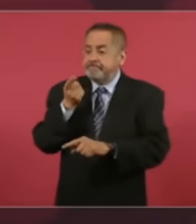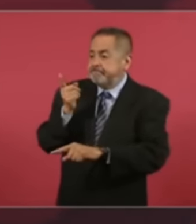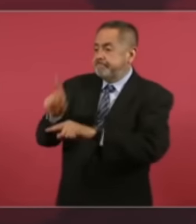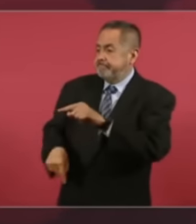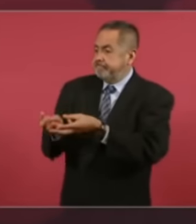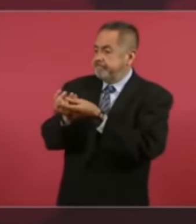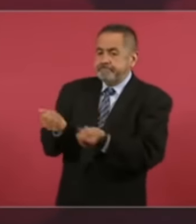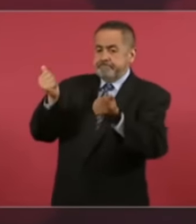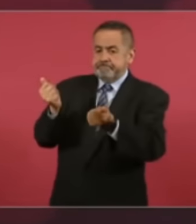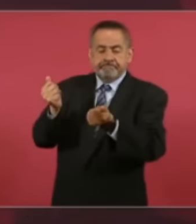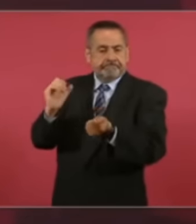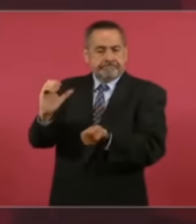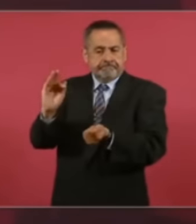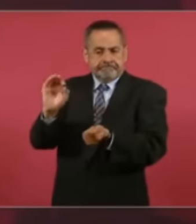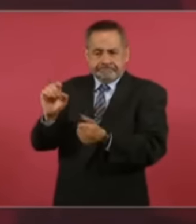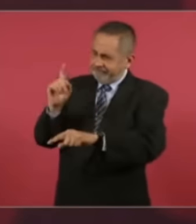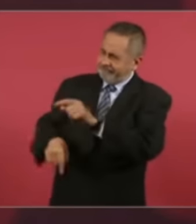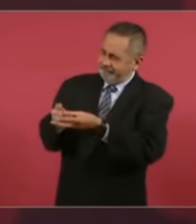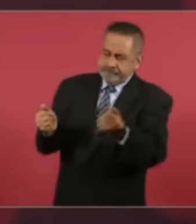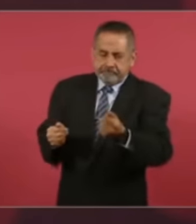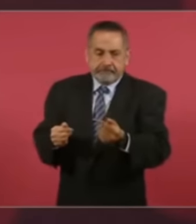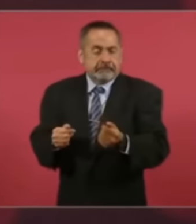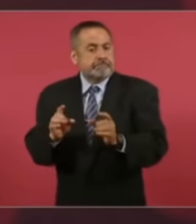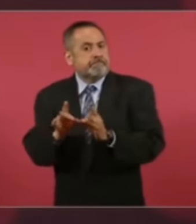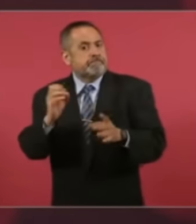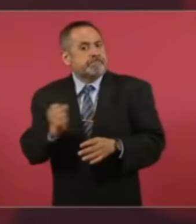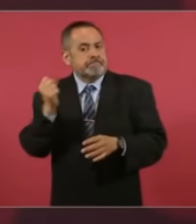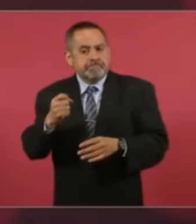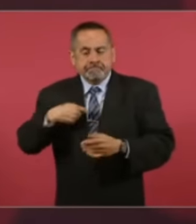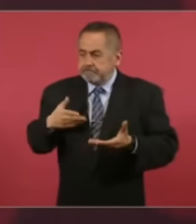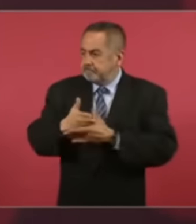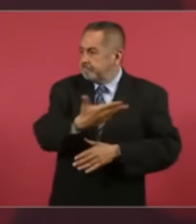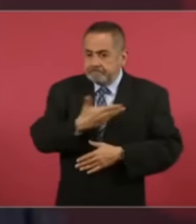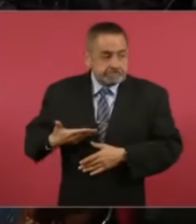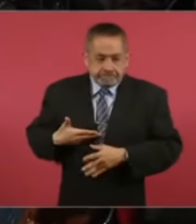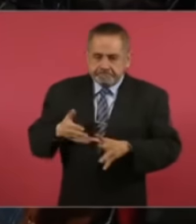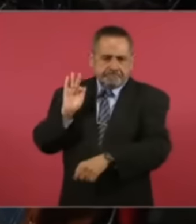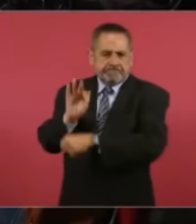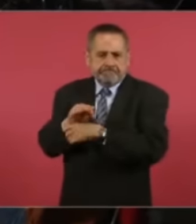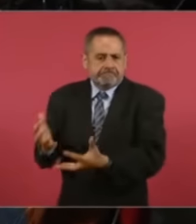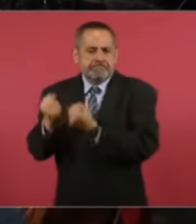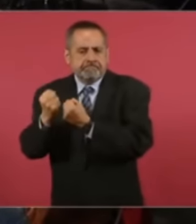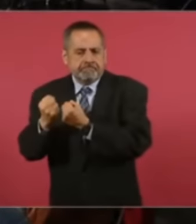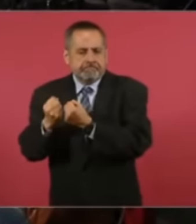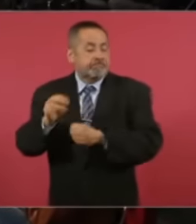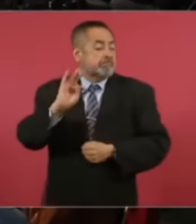destruir, si no la rescatamos, estaría hoy